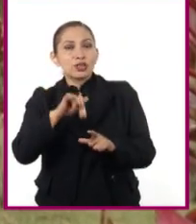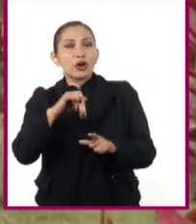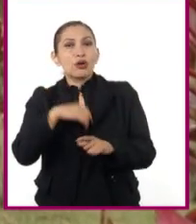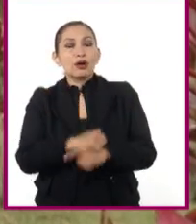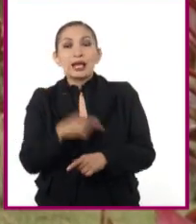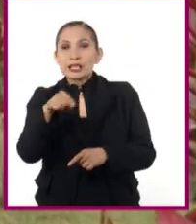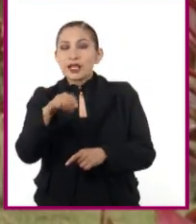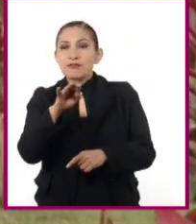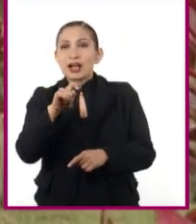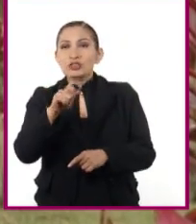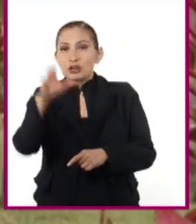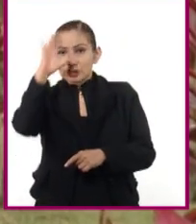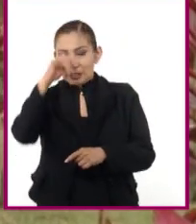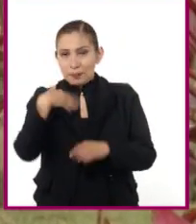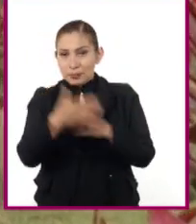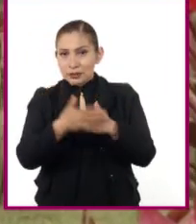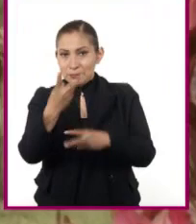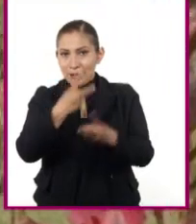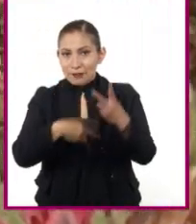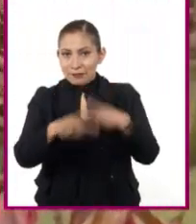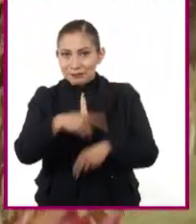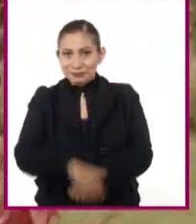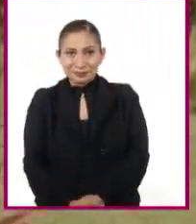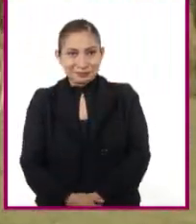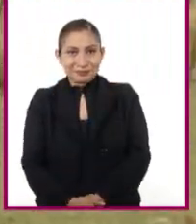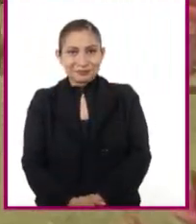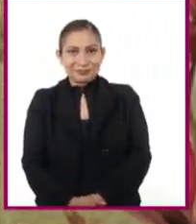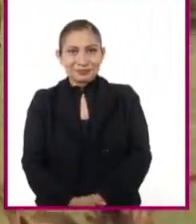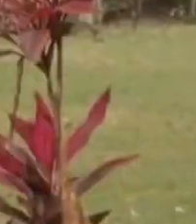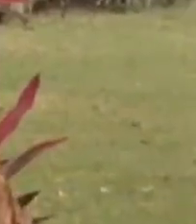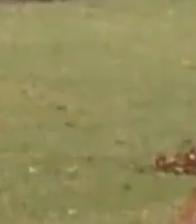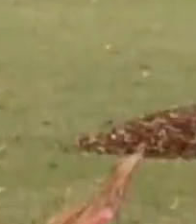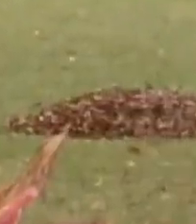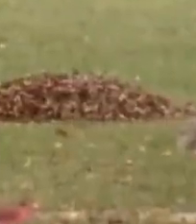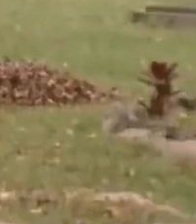García Moreno y esto fue Factor Ciencia. Te espero la próxima semana.